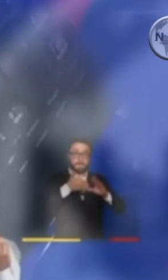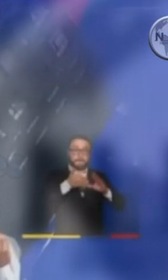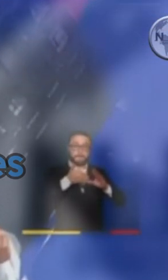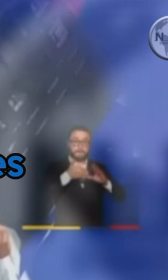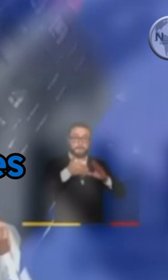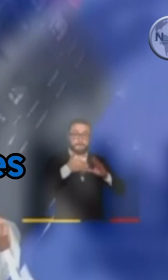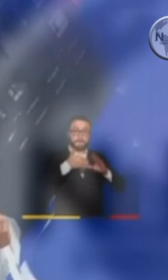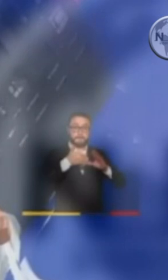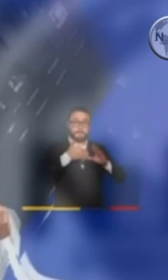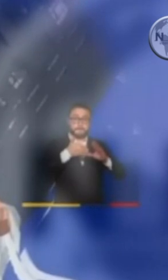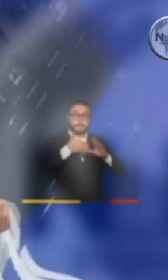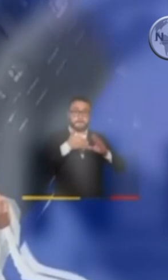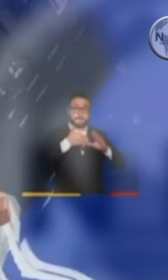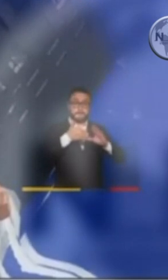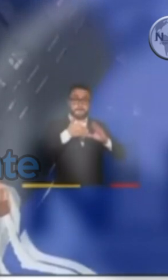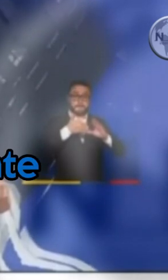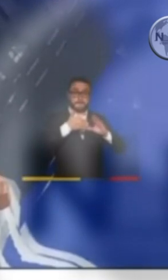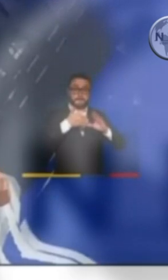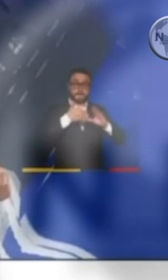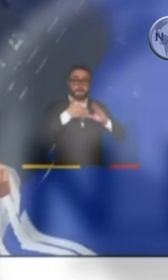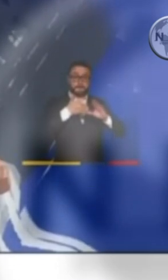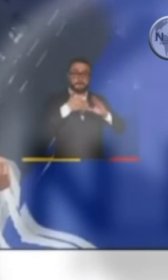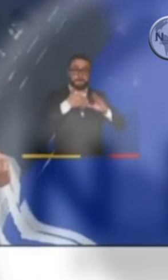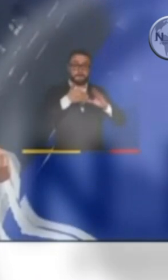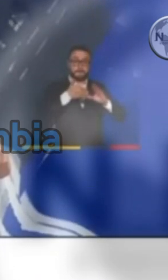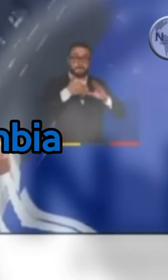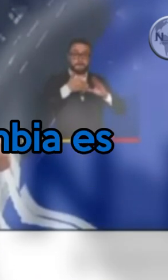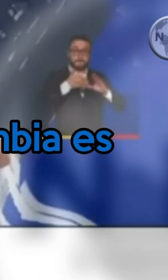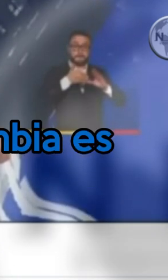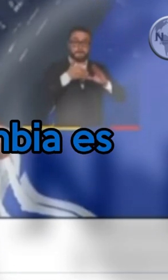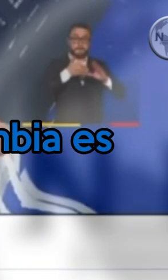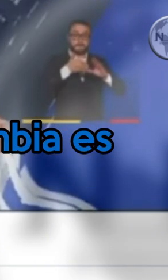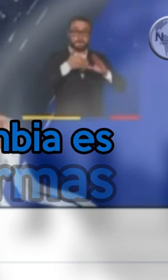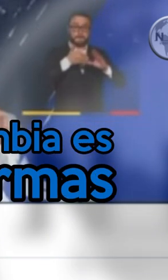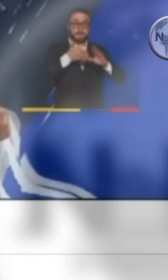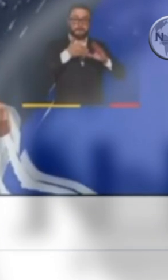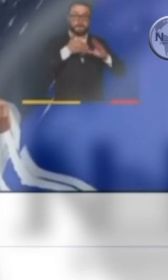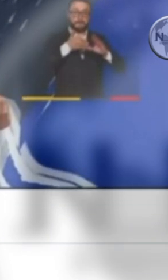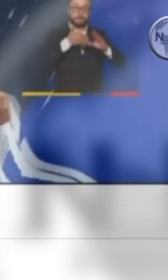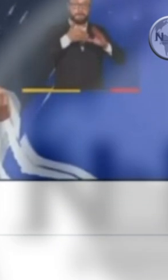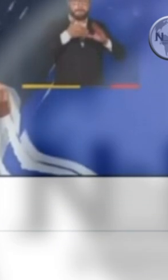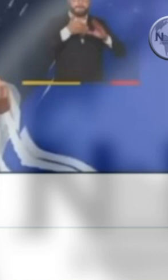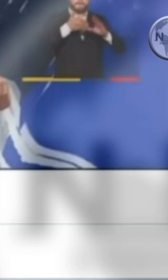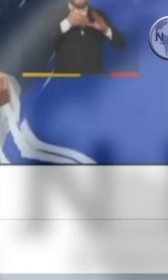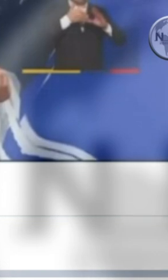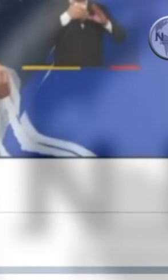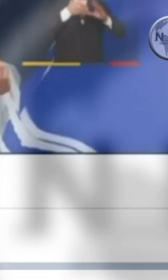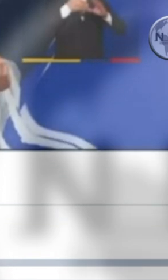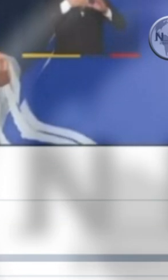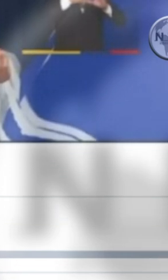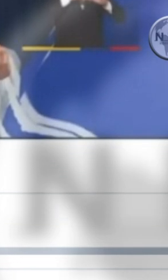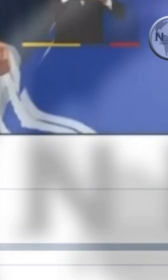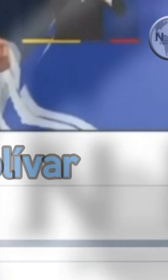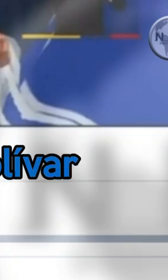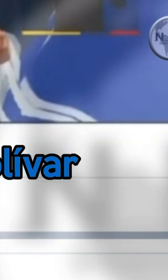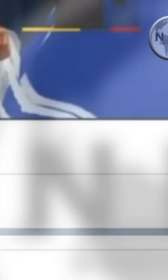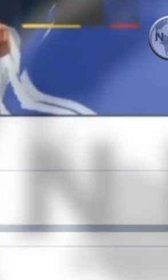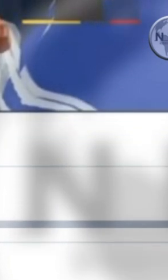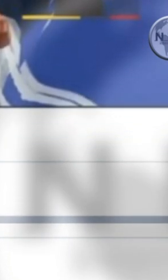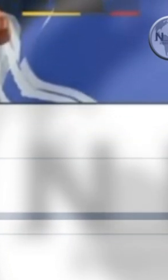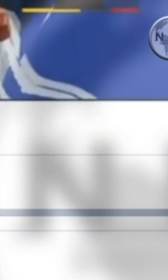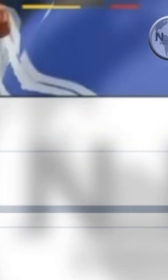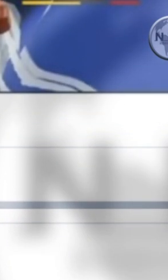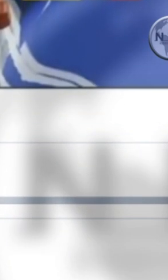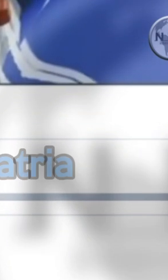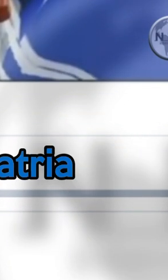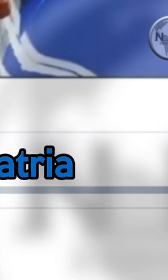ustedes, generales. La idea del presidente constitucional de Colombia es no apuntar las armas contra el pueblo. Como dijera Simón Bolívar,